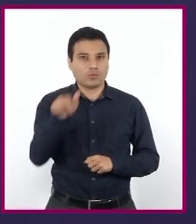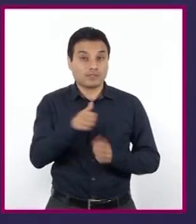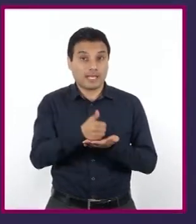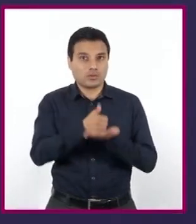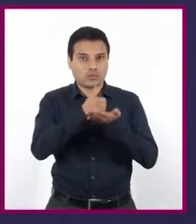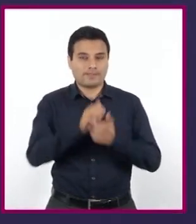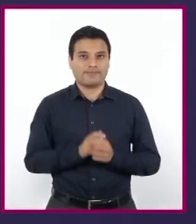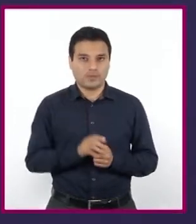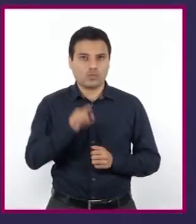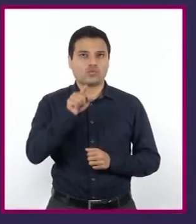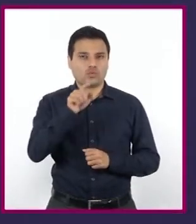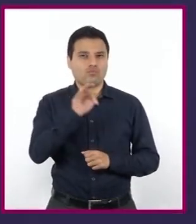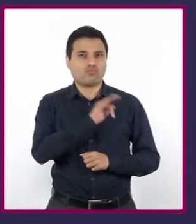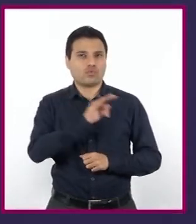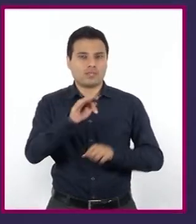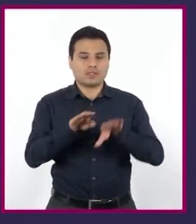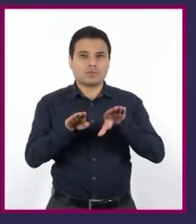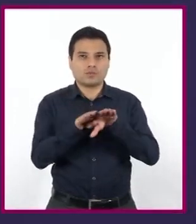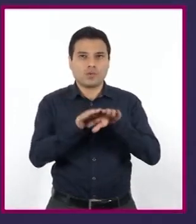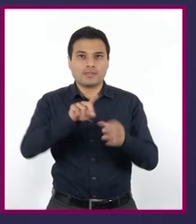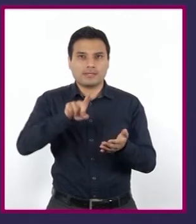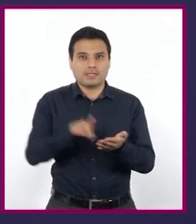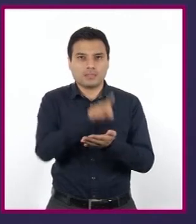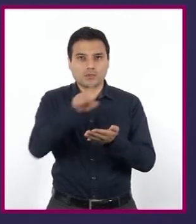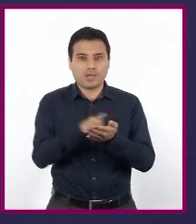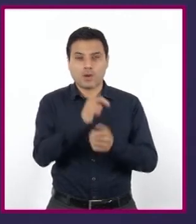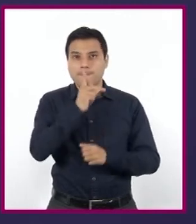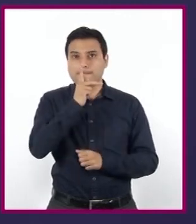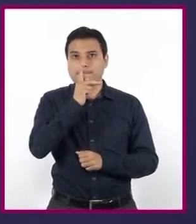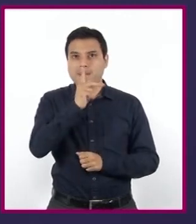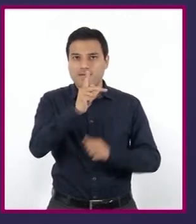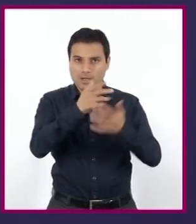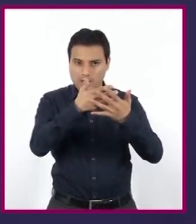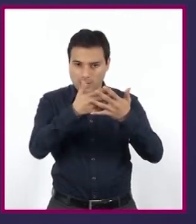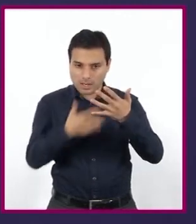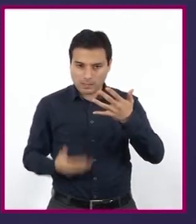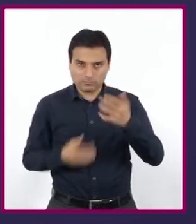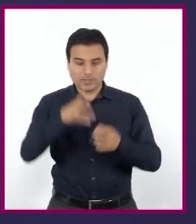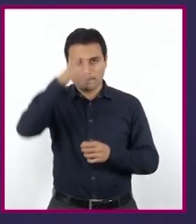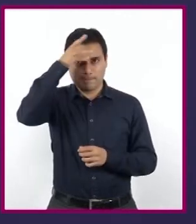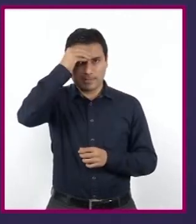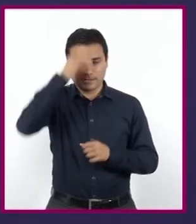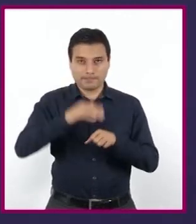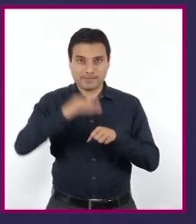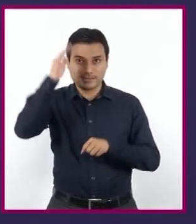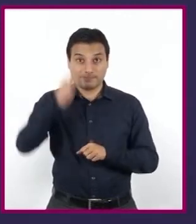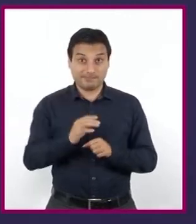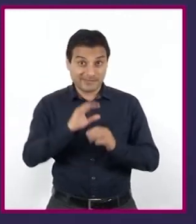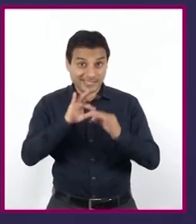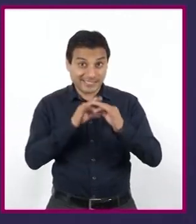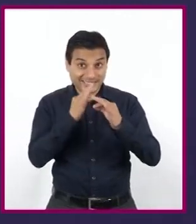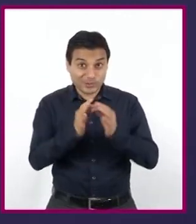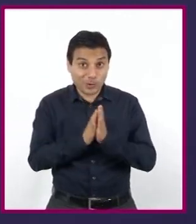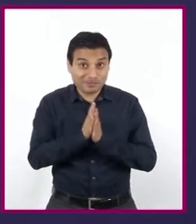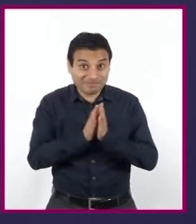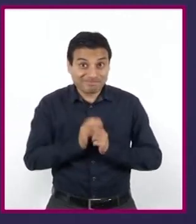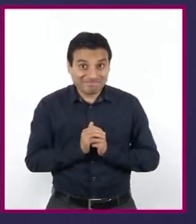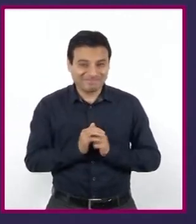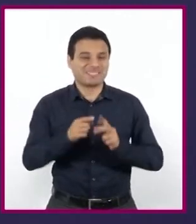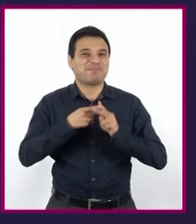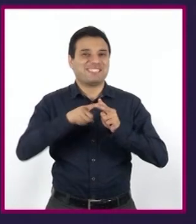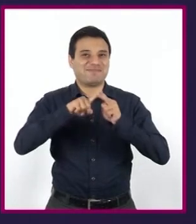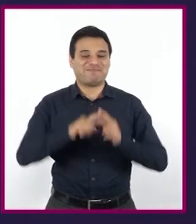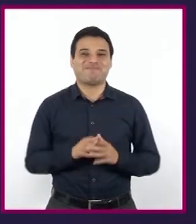a formar un banco de palabras para ampliar su vocabulario. ¿Listas y listos? ¡Manos a la